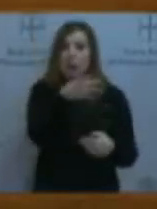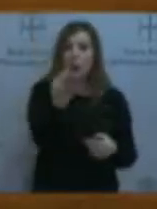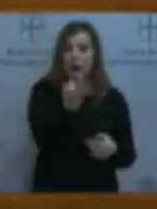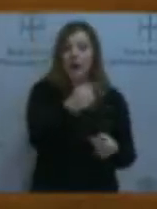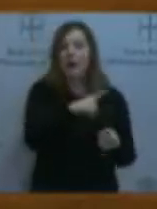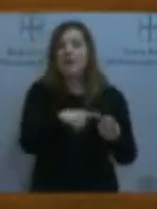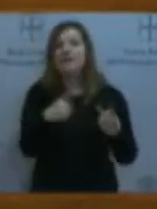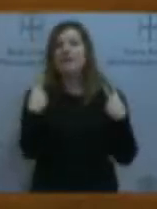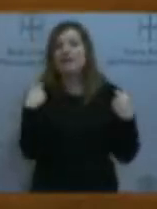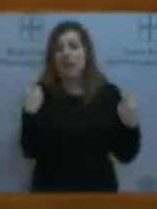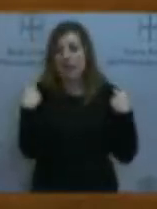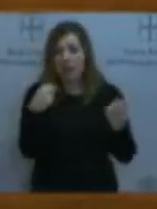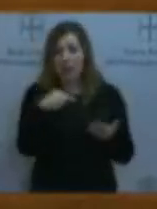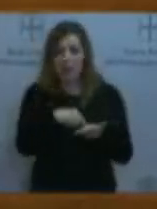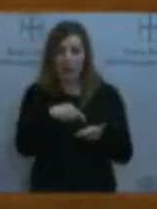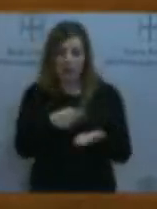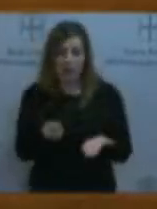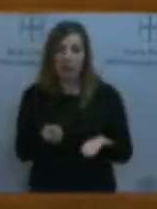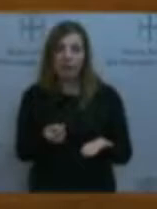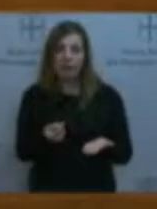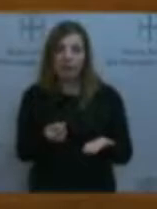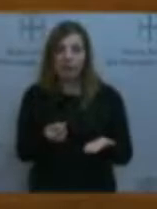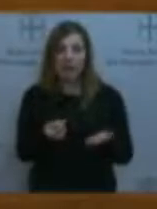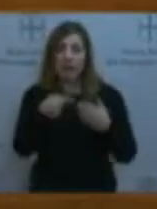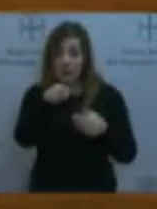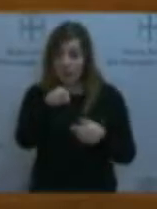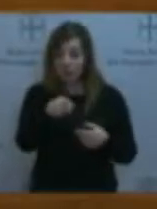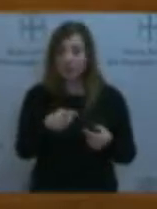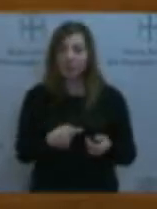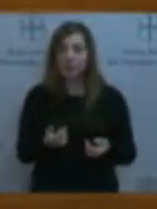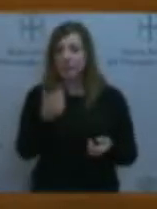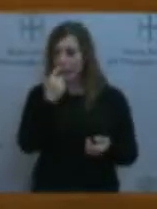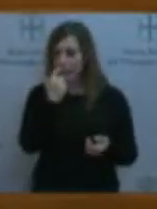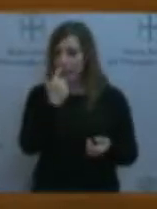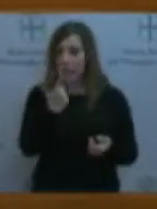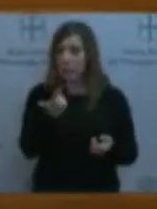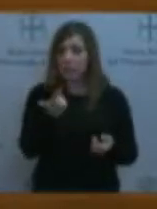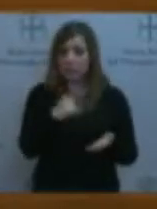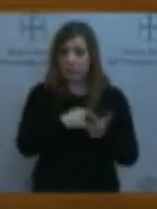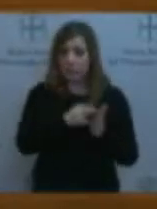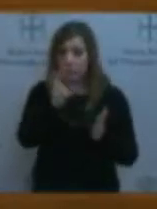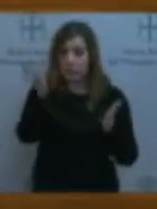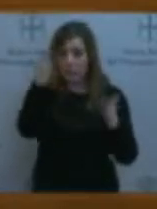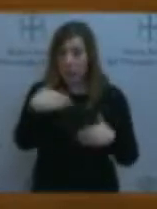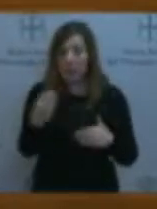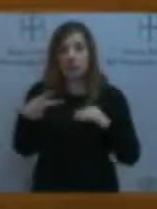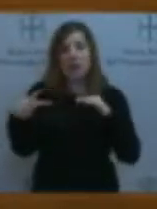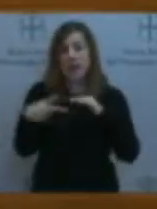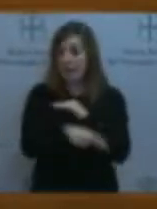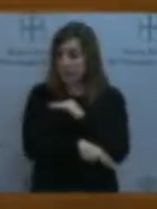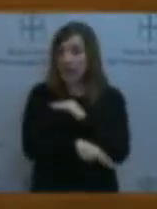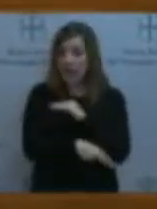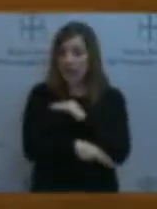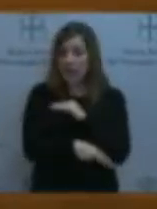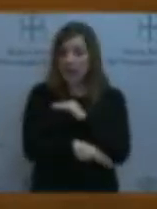fiscalidad, los ingresos. Y ahí es donde no queda más remedio que evitar ese mantra de es que no